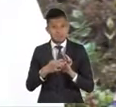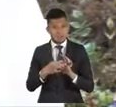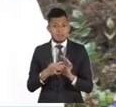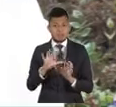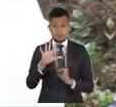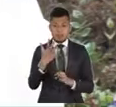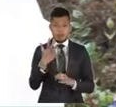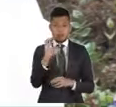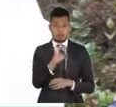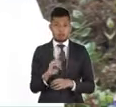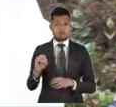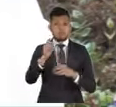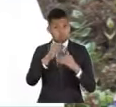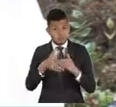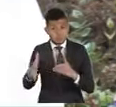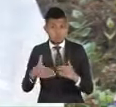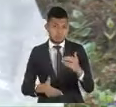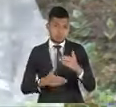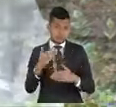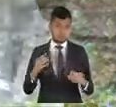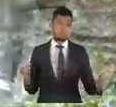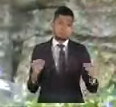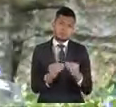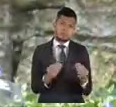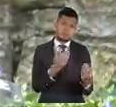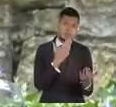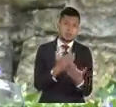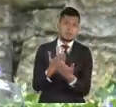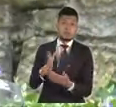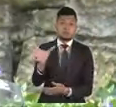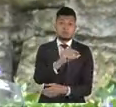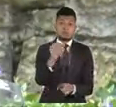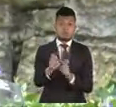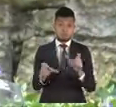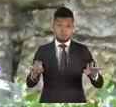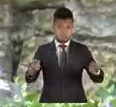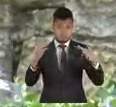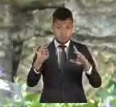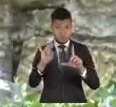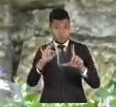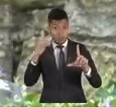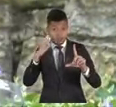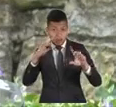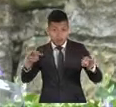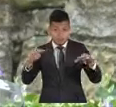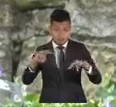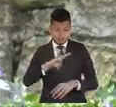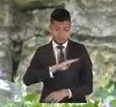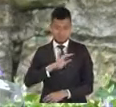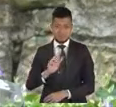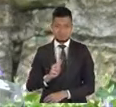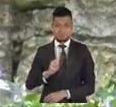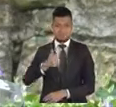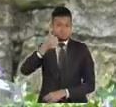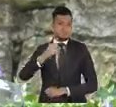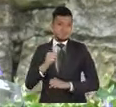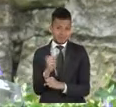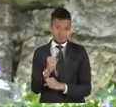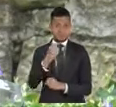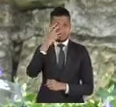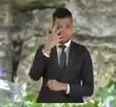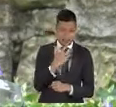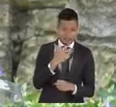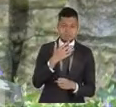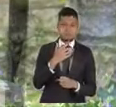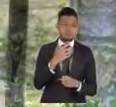octubre. También agradecemos a todas las personas que se conectaron a través de nuestras plataformas virtuales, de la Alcaldía Mayor de Bogotá y de la Secretaría